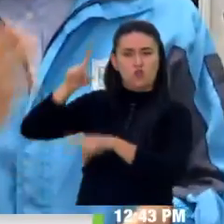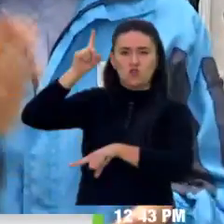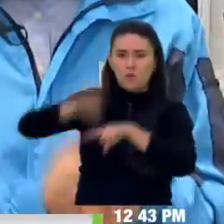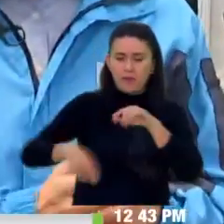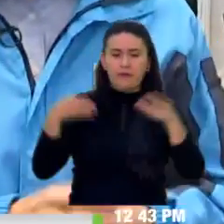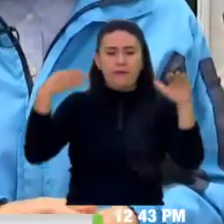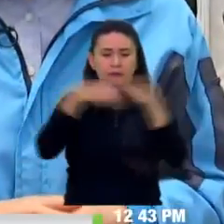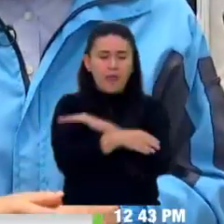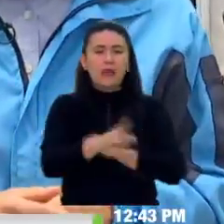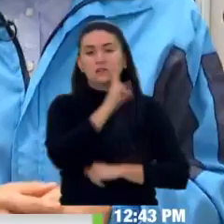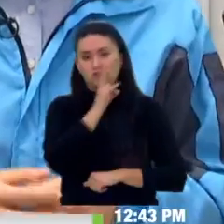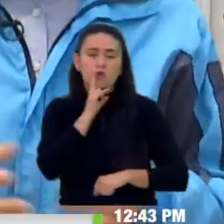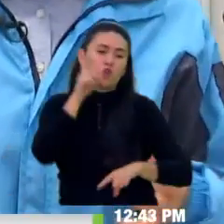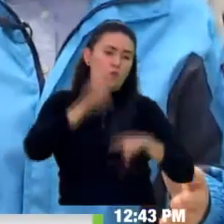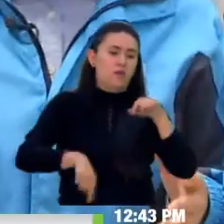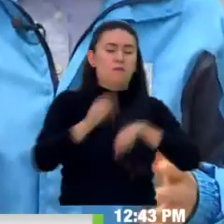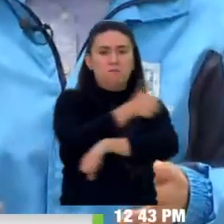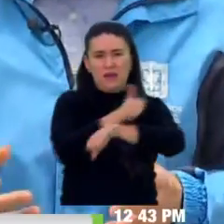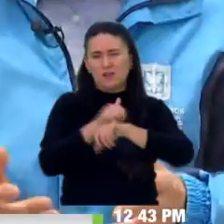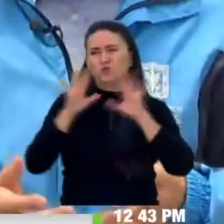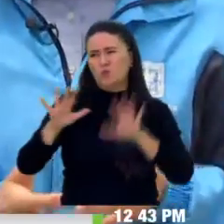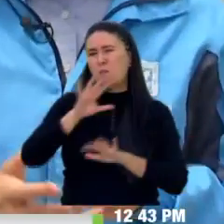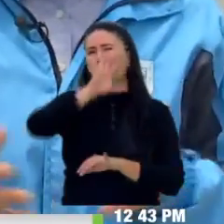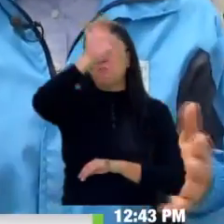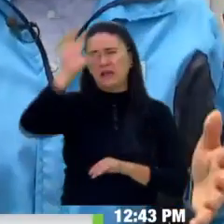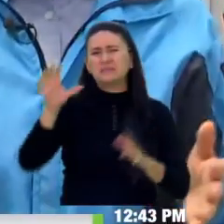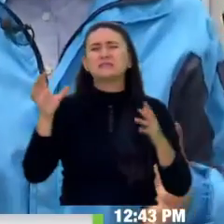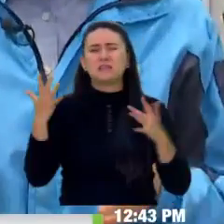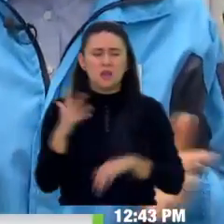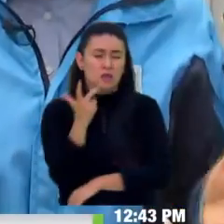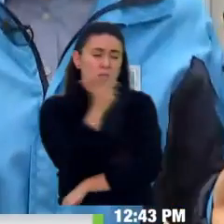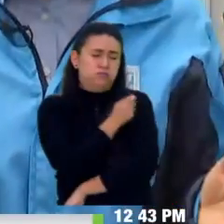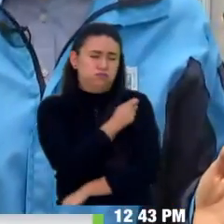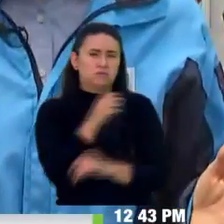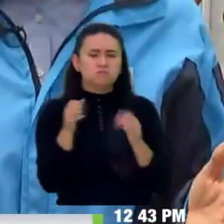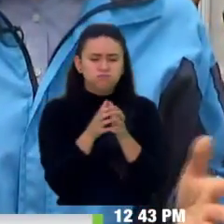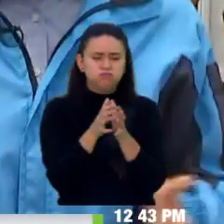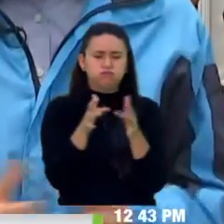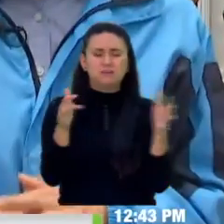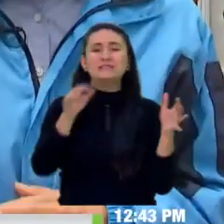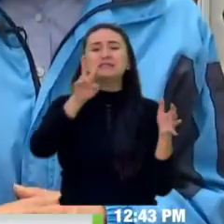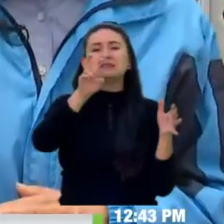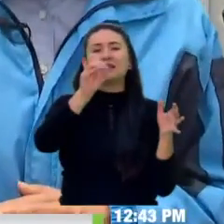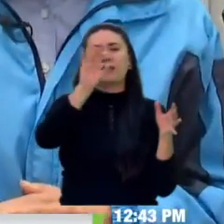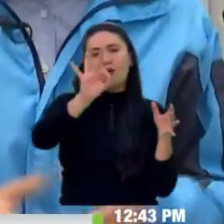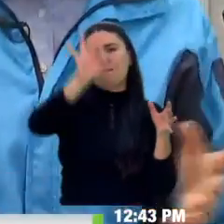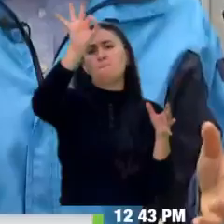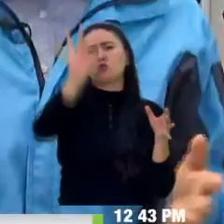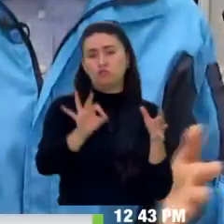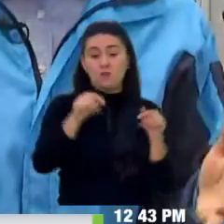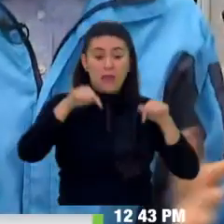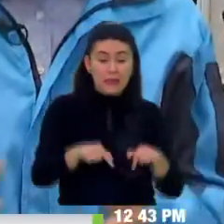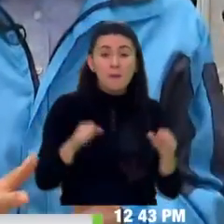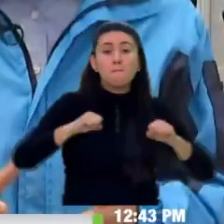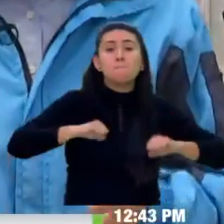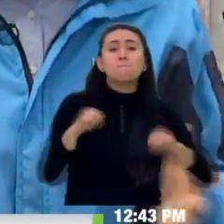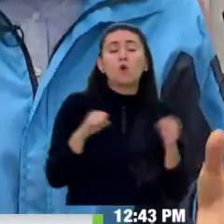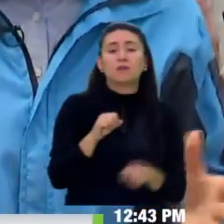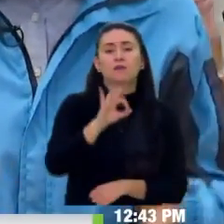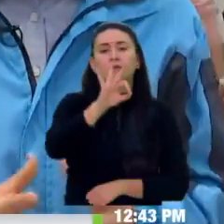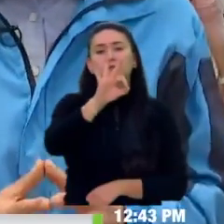puede ir a conciertos, etcétera. Son países en los que ya han vacunado más o menos al 70% de la población. En Bogotá solo hemos vacunado